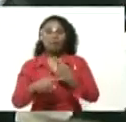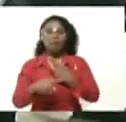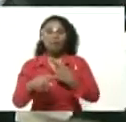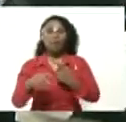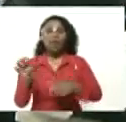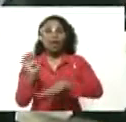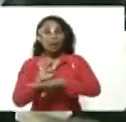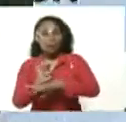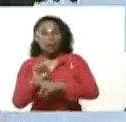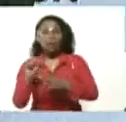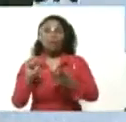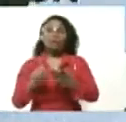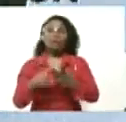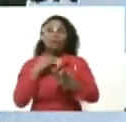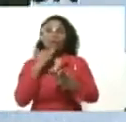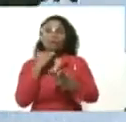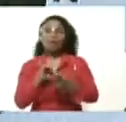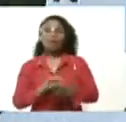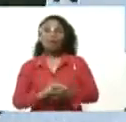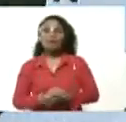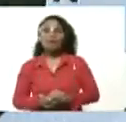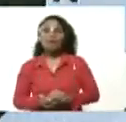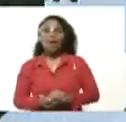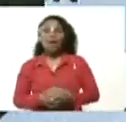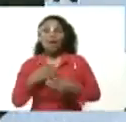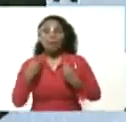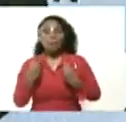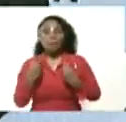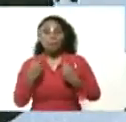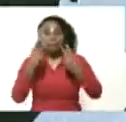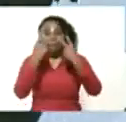Ecuador, ¿no? Para los que vean